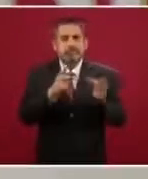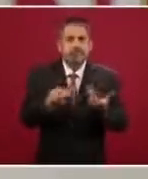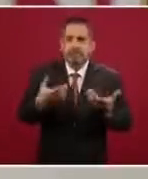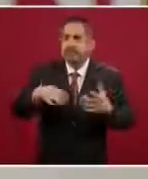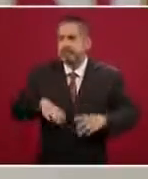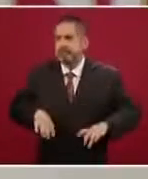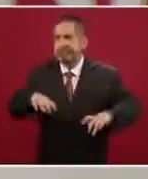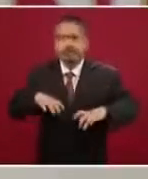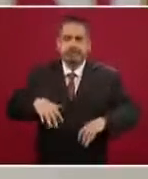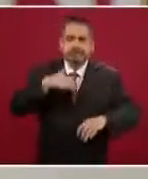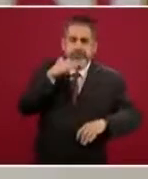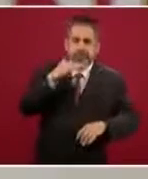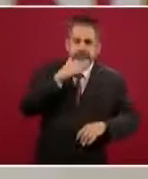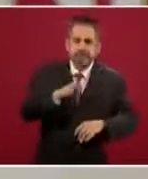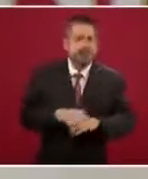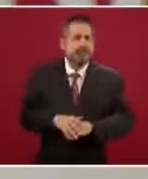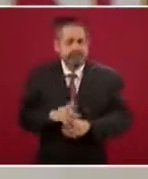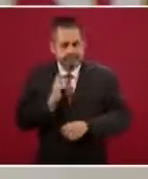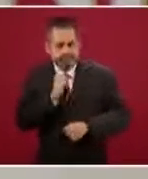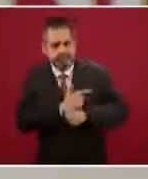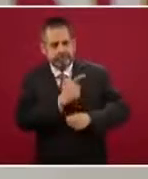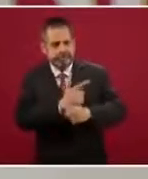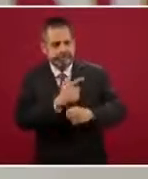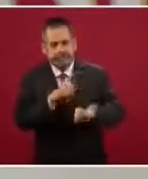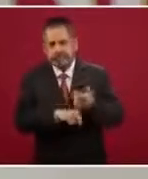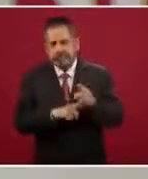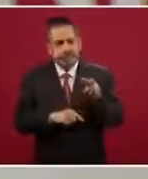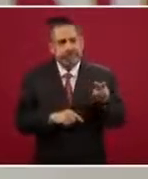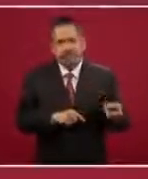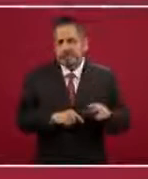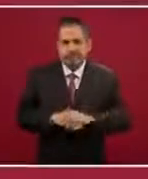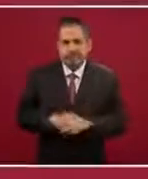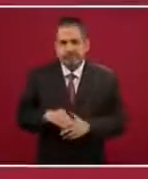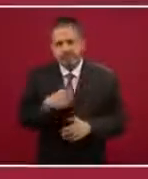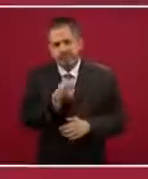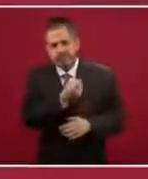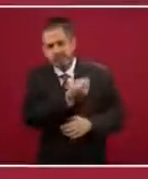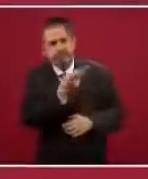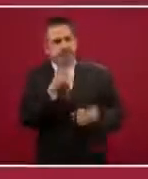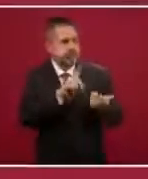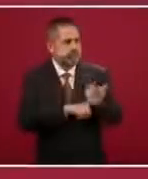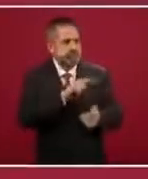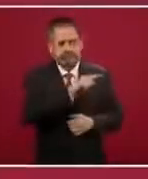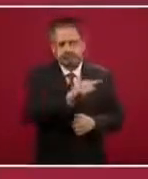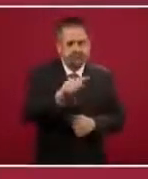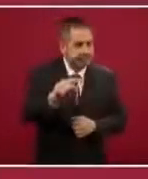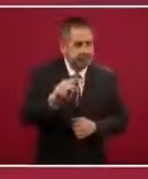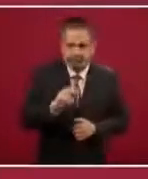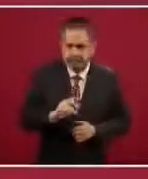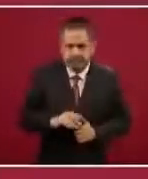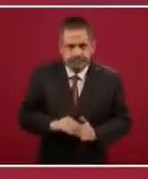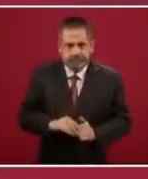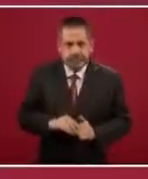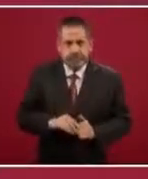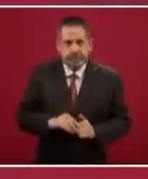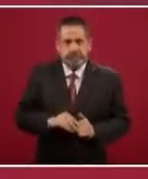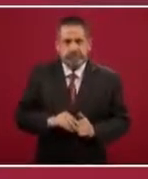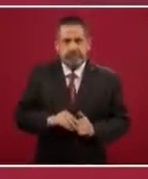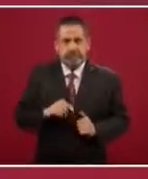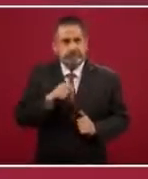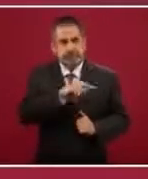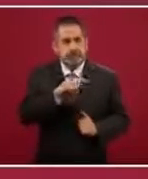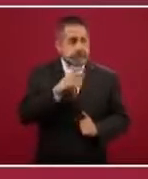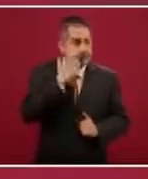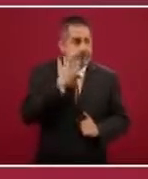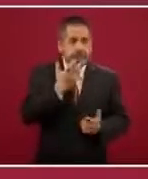lucrativas, ya lo empezamos a ver ahora, y hay algunos campos que son particularmente